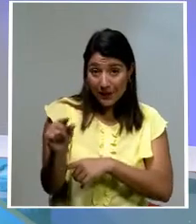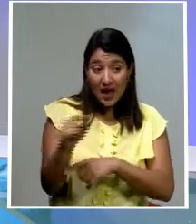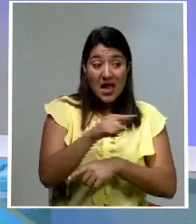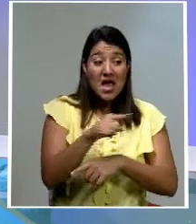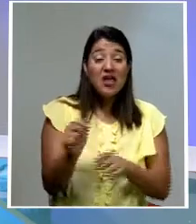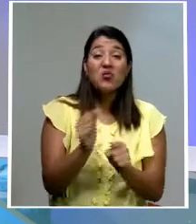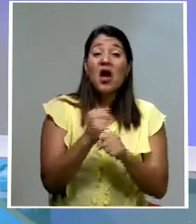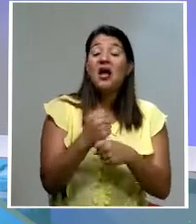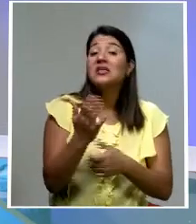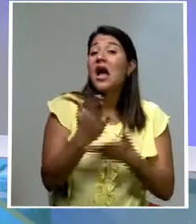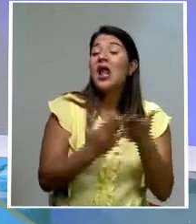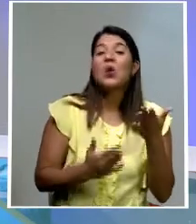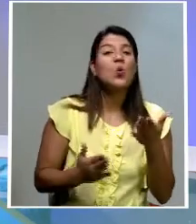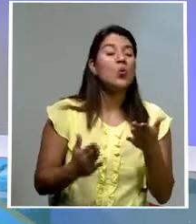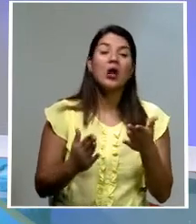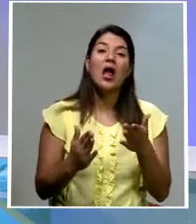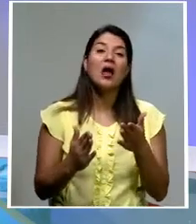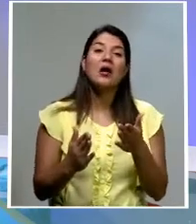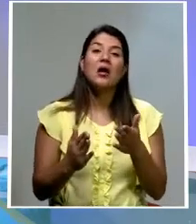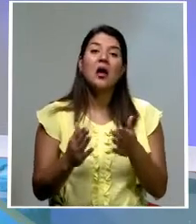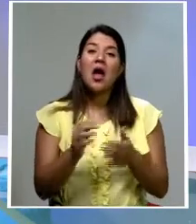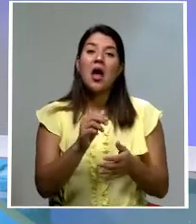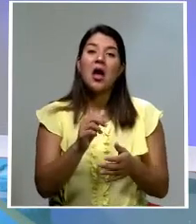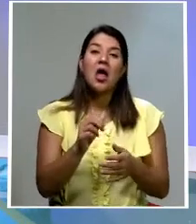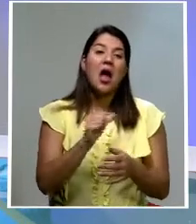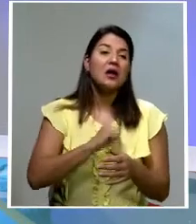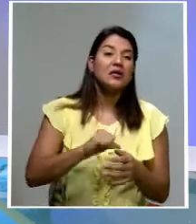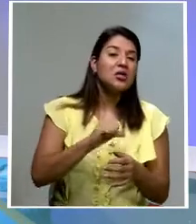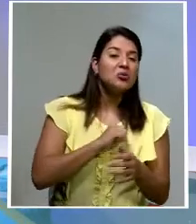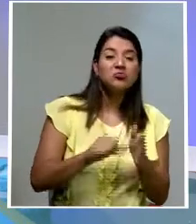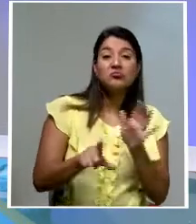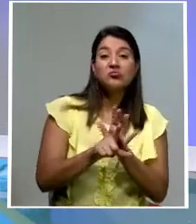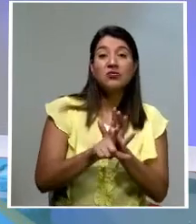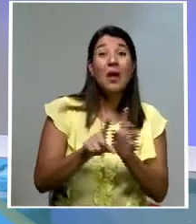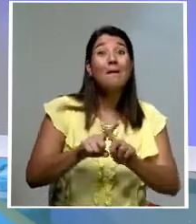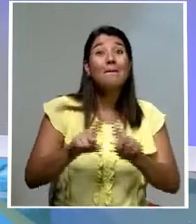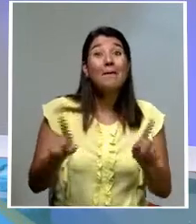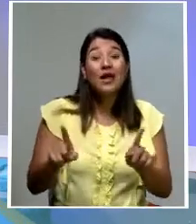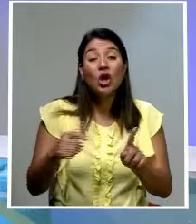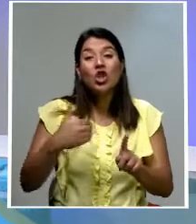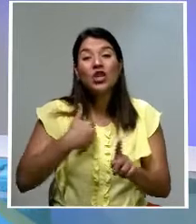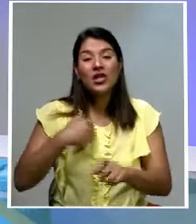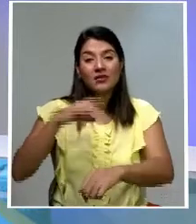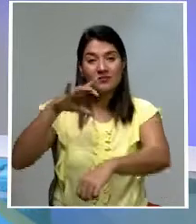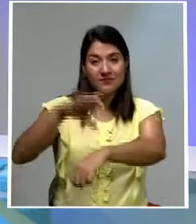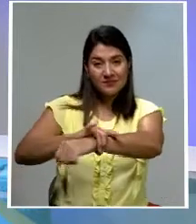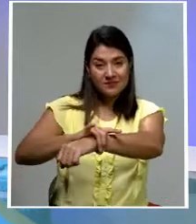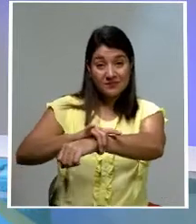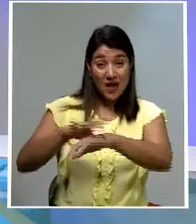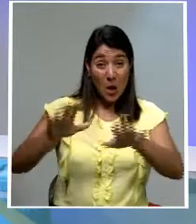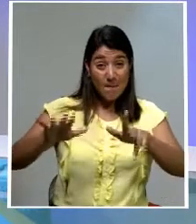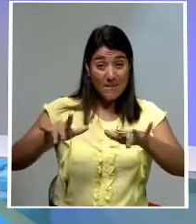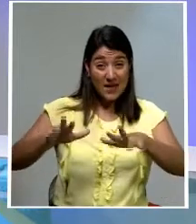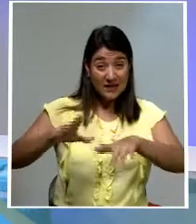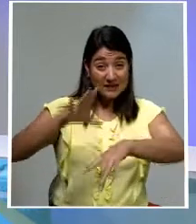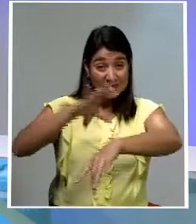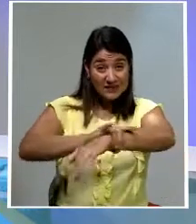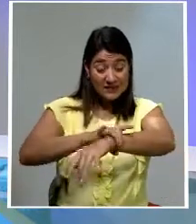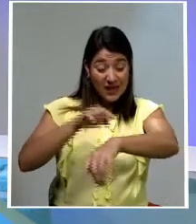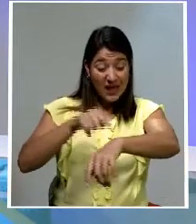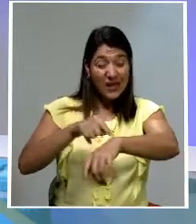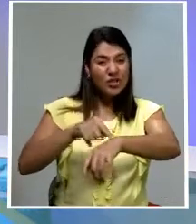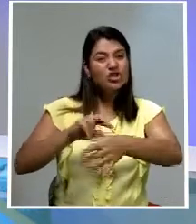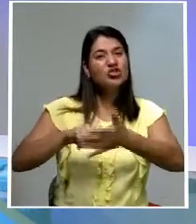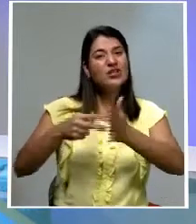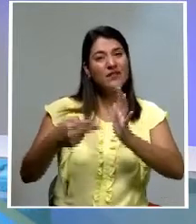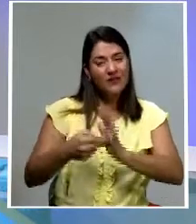cometiendo algún delito y que a la vez portan tobillera electrónica. Estas tobilleras son parte del seguimiento